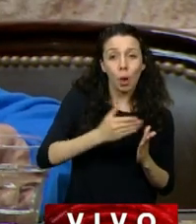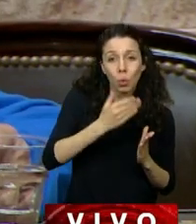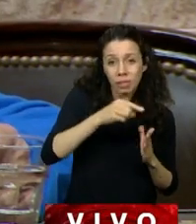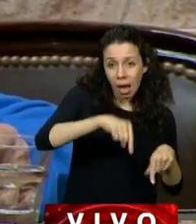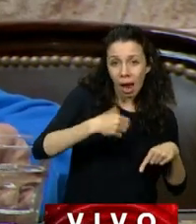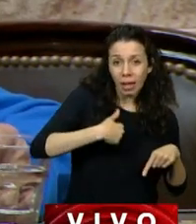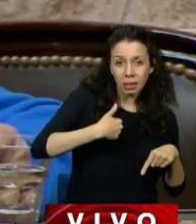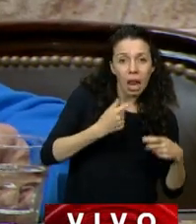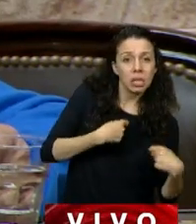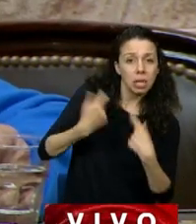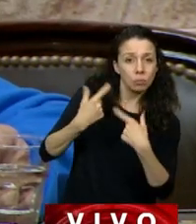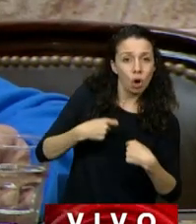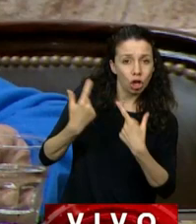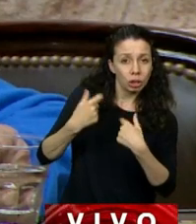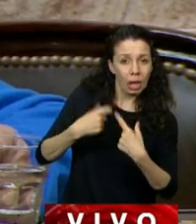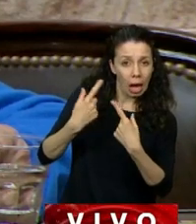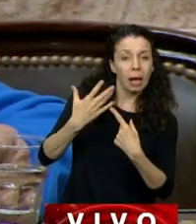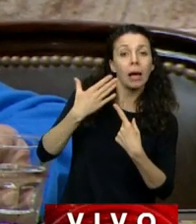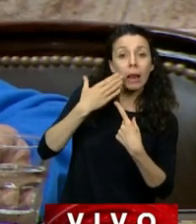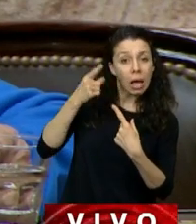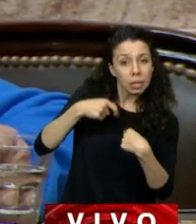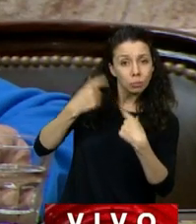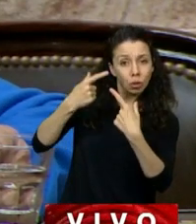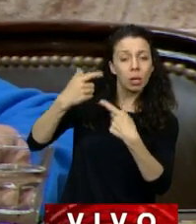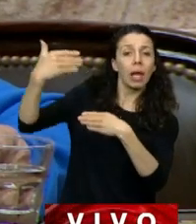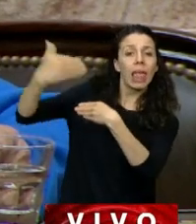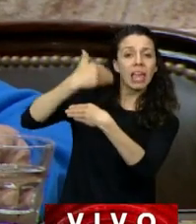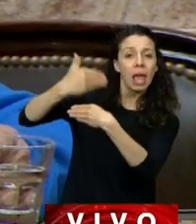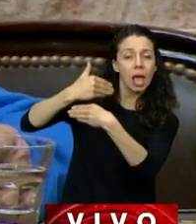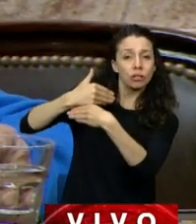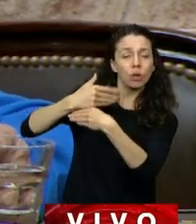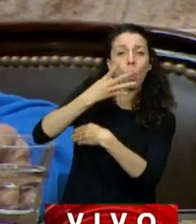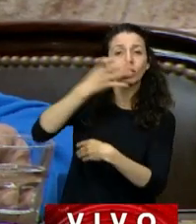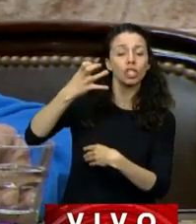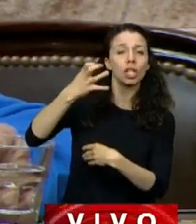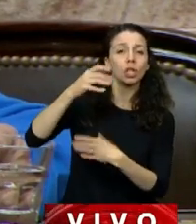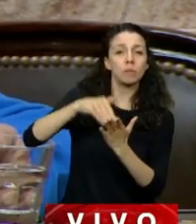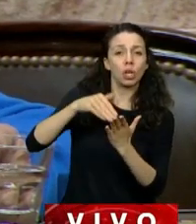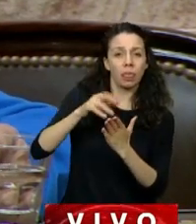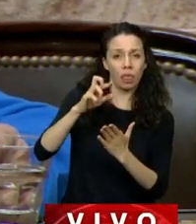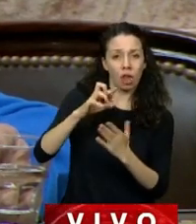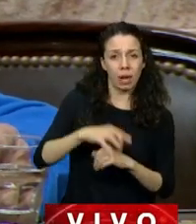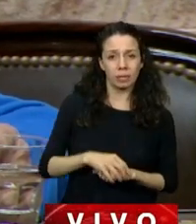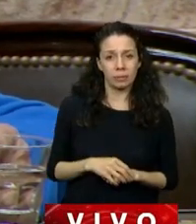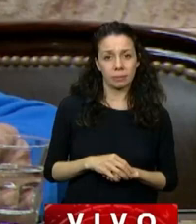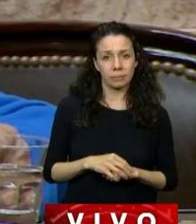se exporta generando un ingreso al país de casi 400 millones de dólares